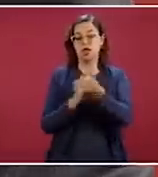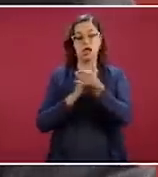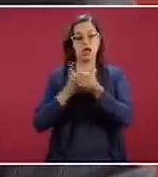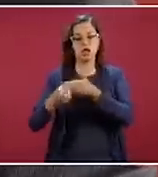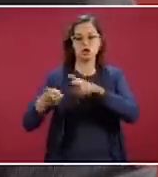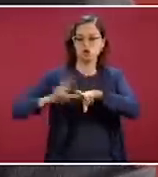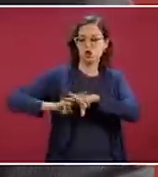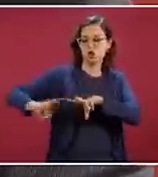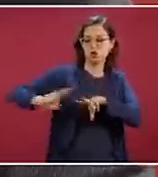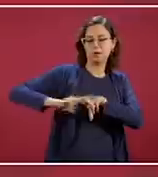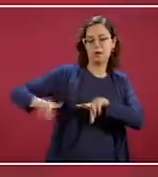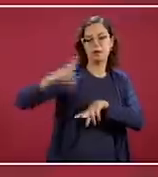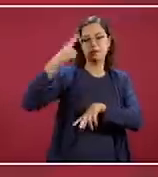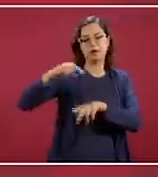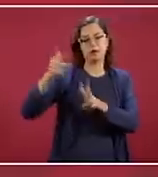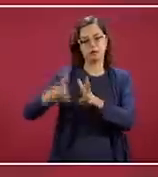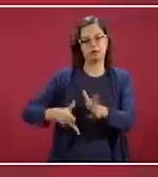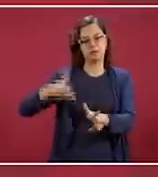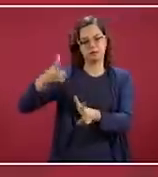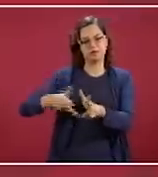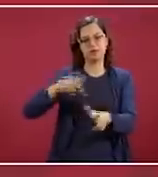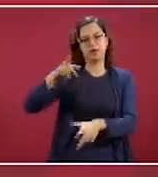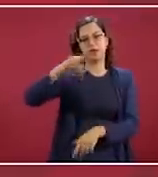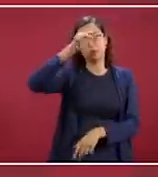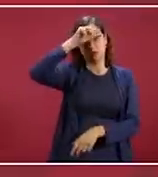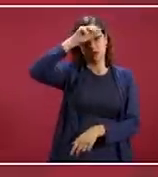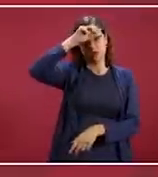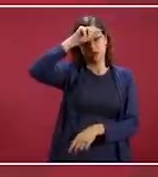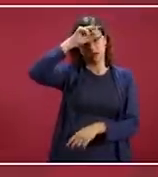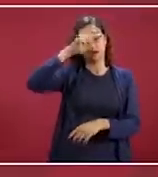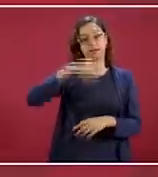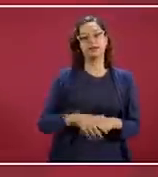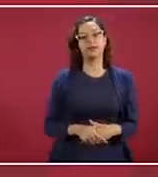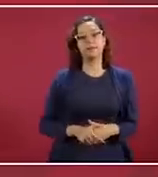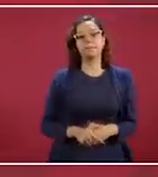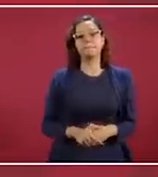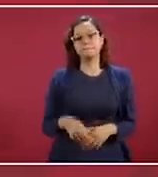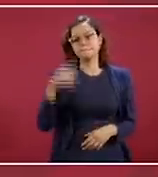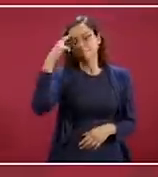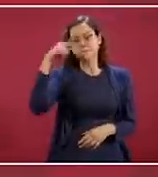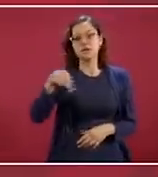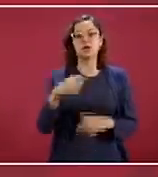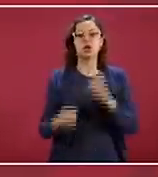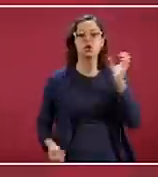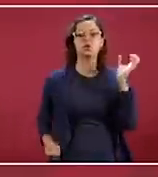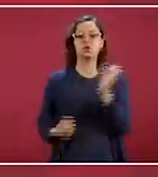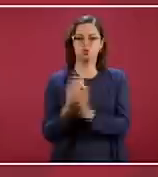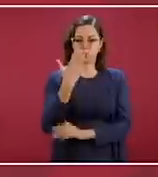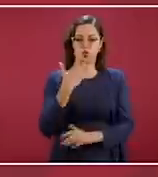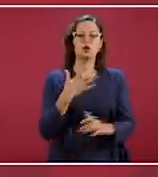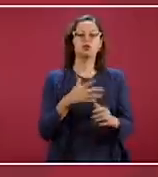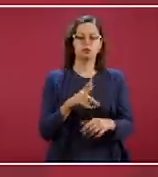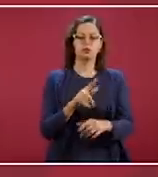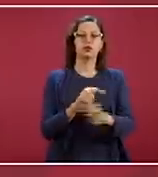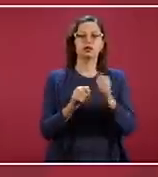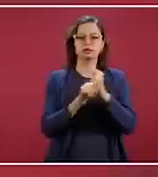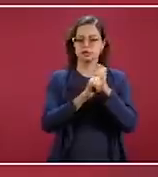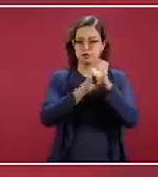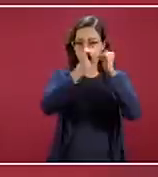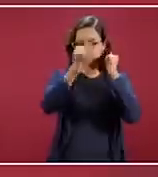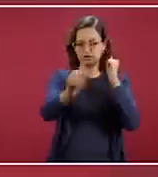del ferrocarril en Monterrey para una nueva línea de transporte. Y